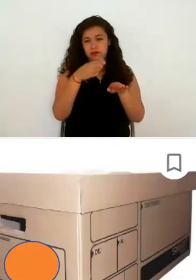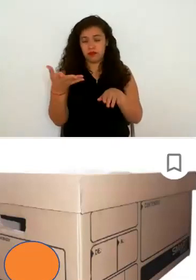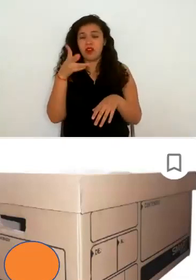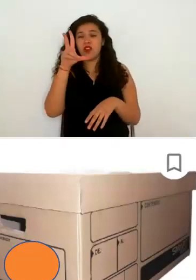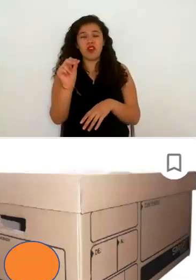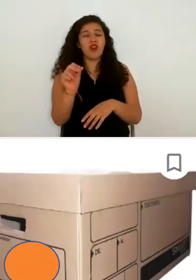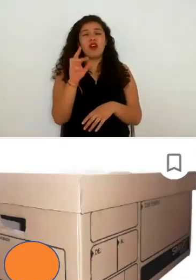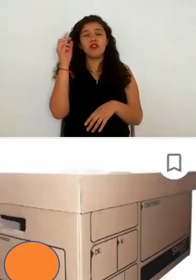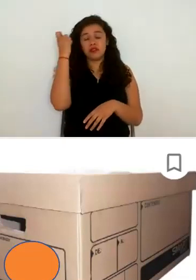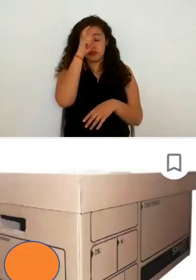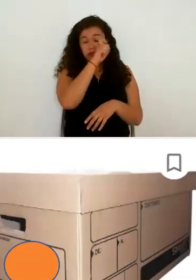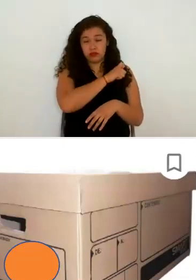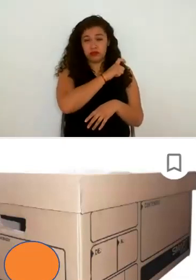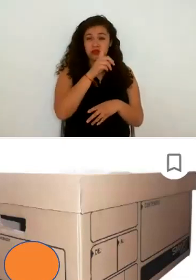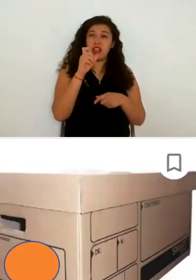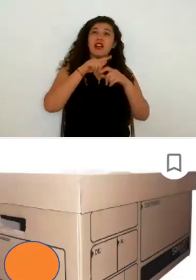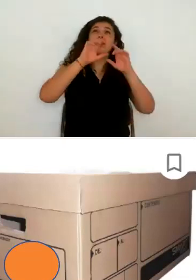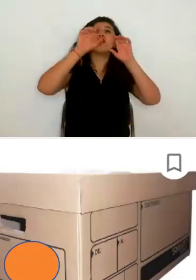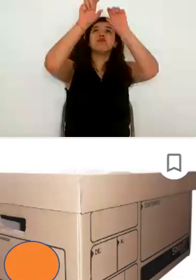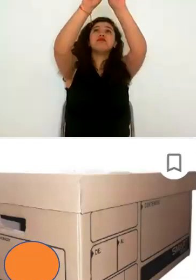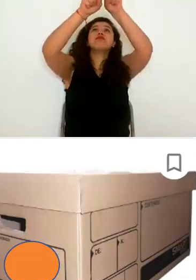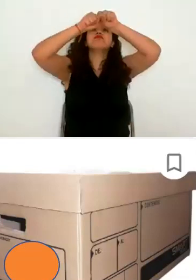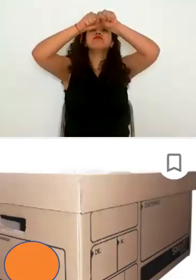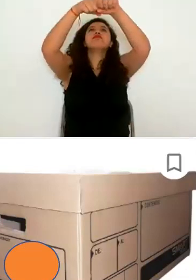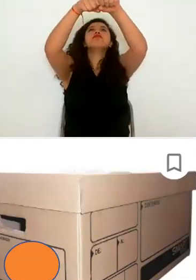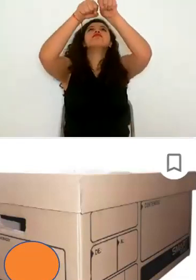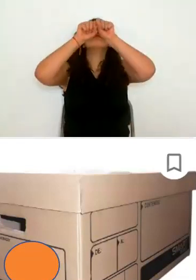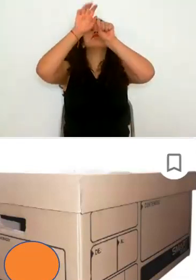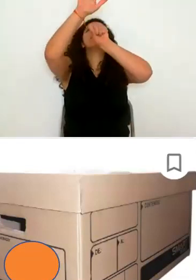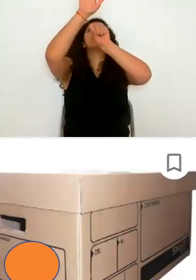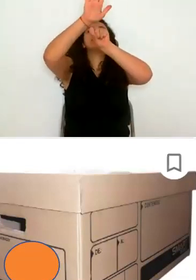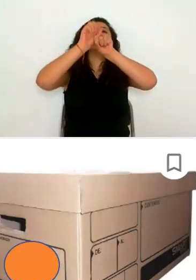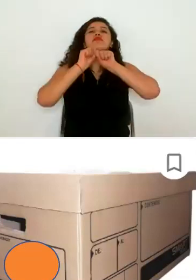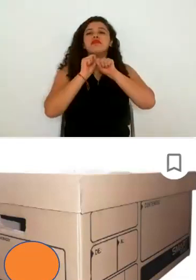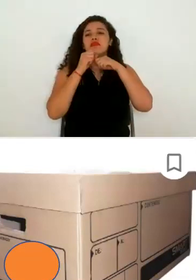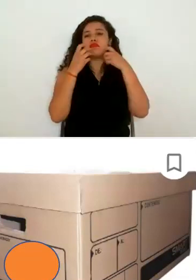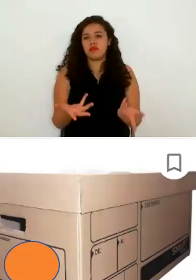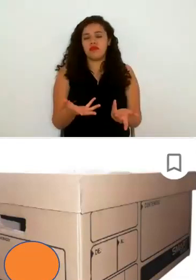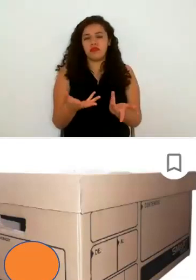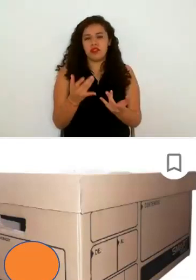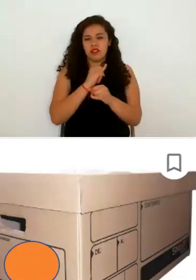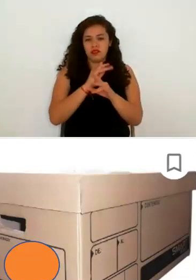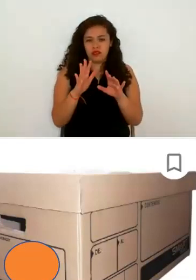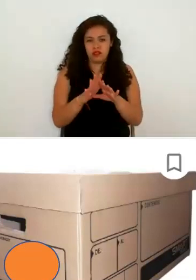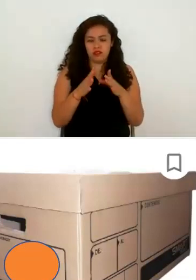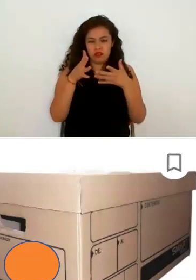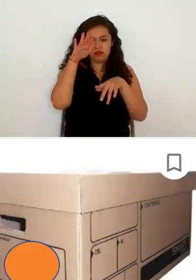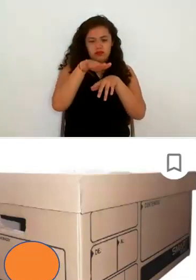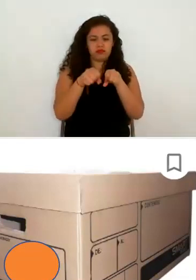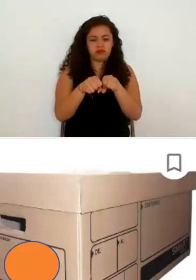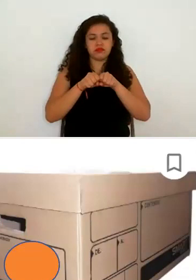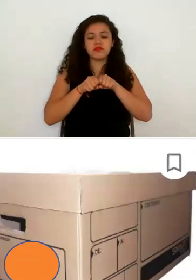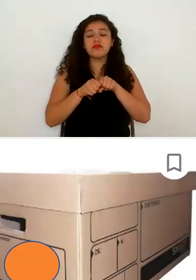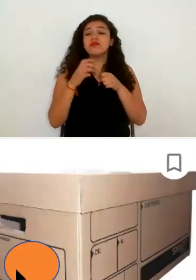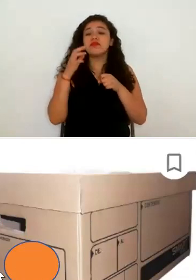si están en un anaquel, ¿no? Si están en un anaquel, pues se tapa la información que pudiéramos tener en